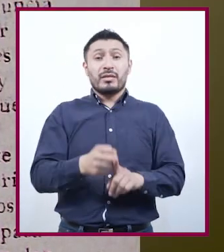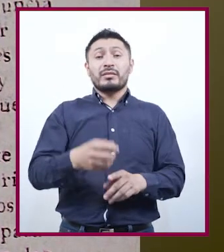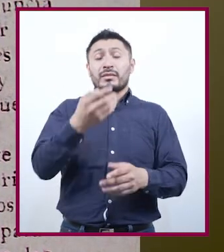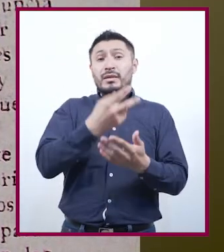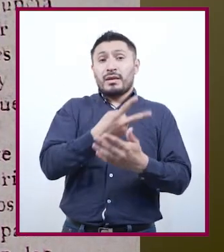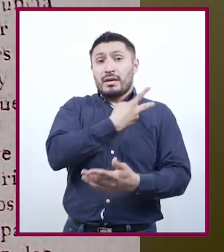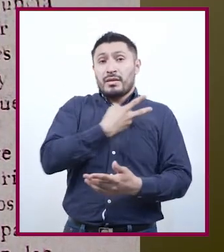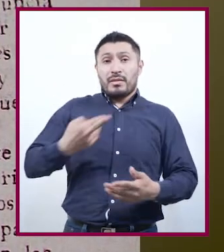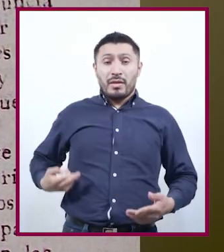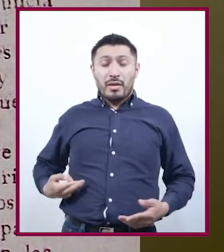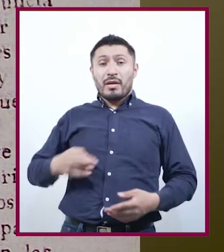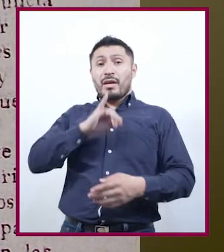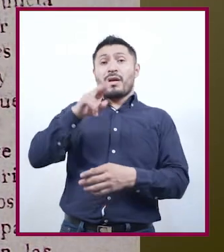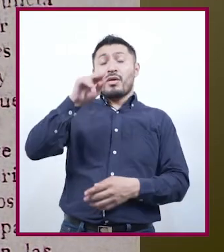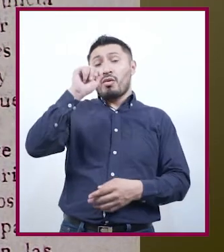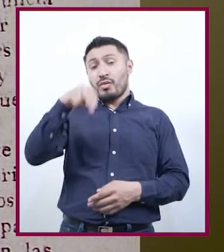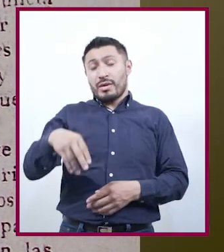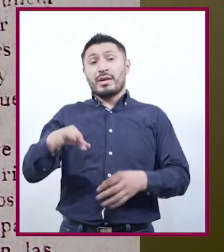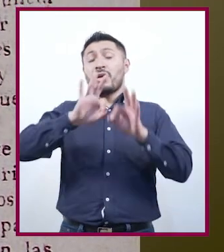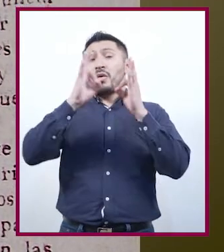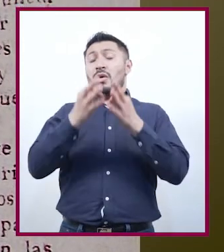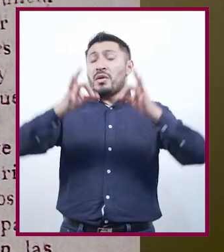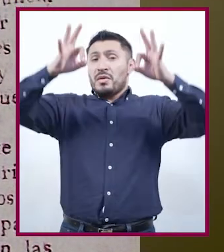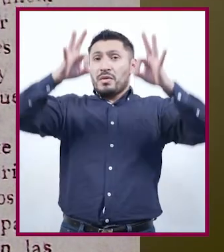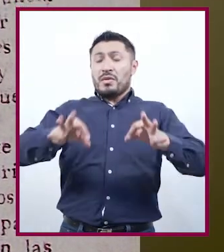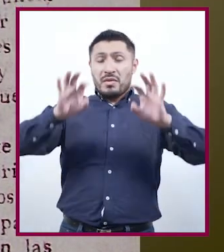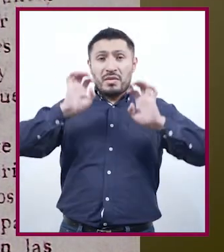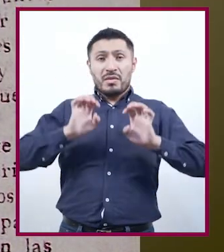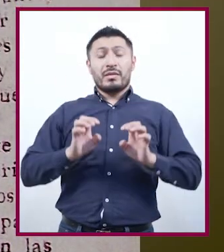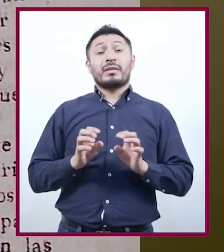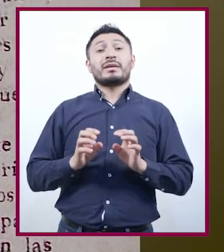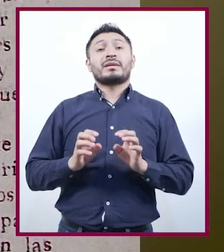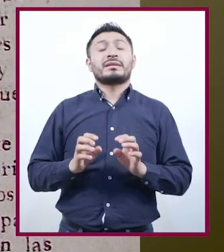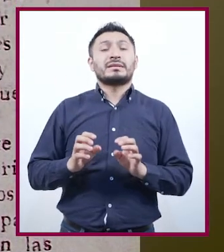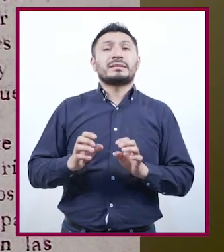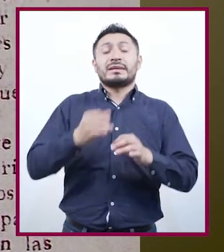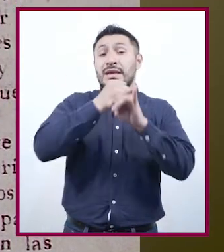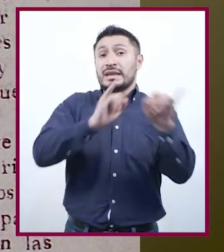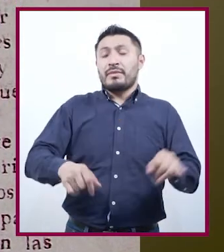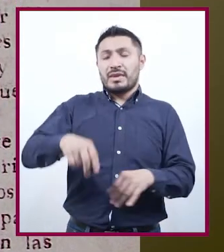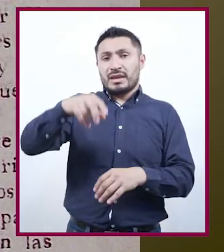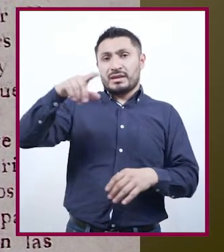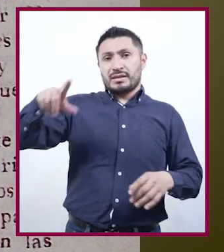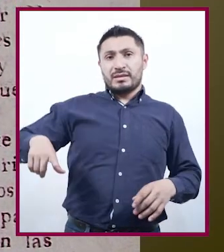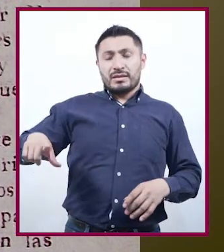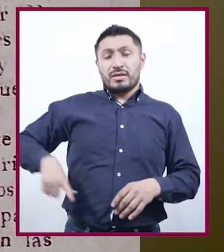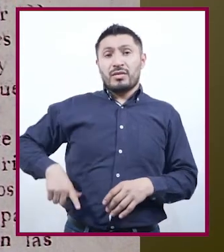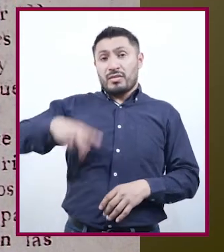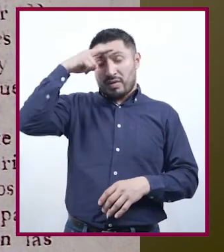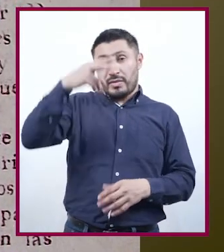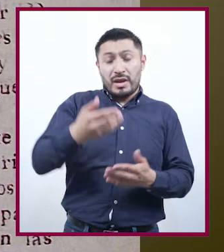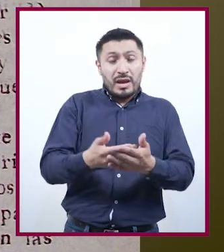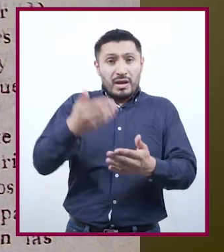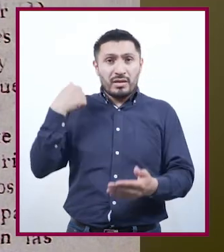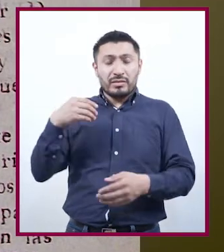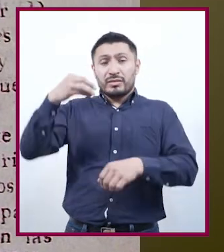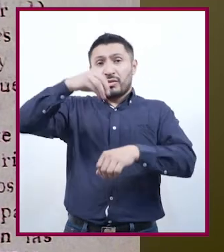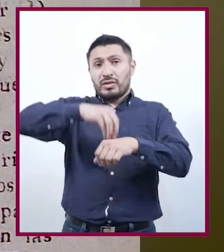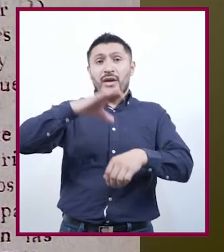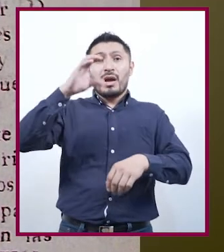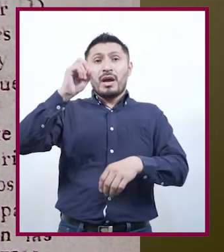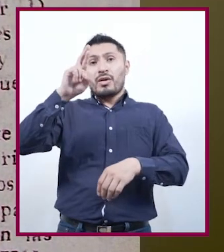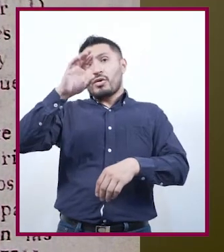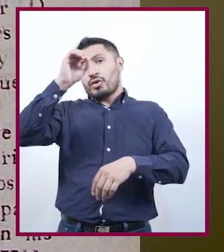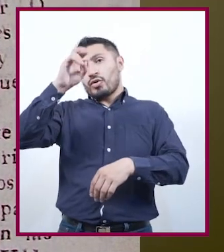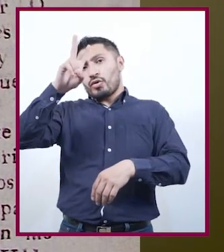grado que el entonces virrey Juan O'Donoju formalizó la independencia del llamado Imperio Mexicano mediante los tratados de